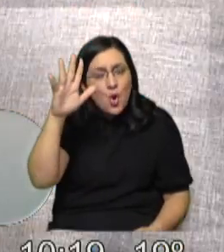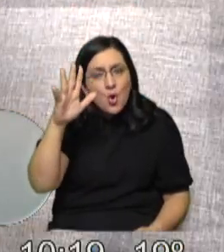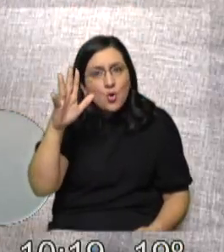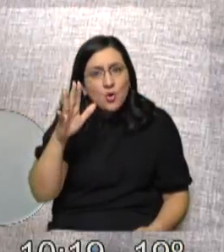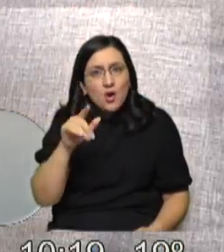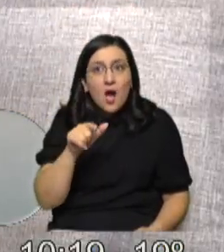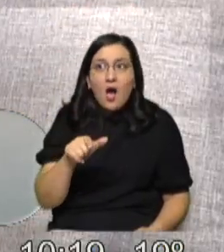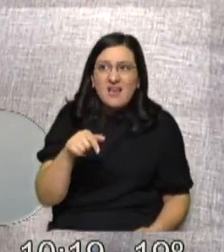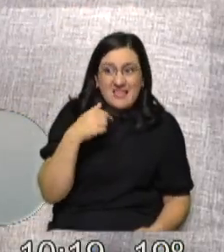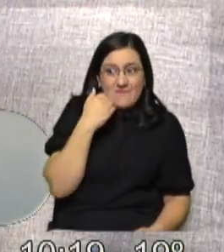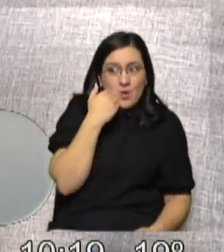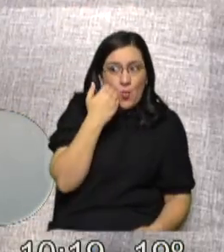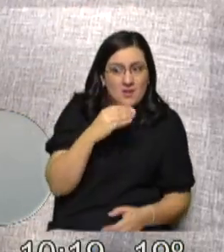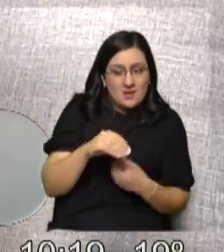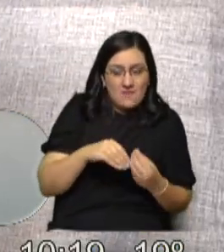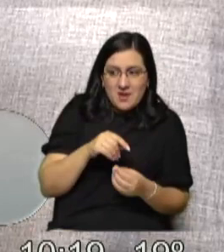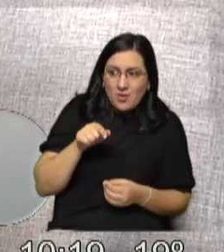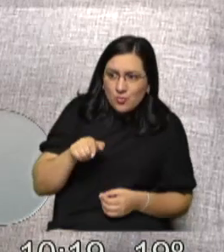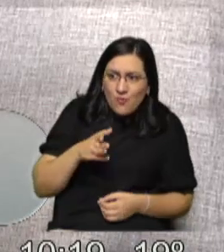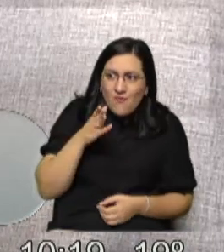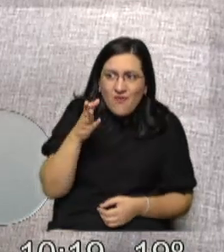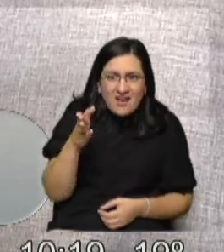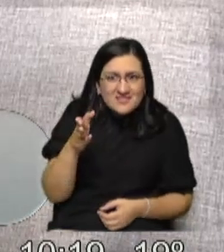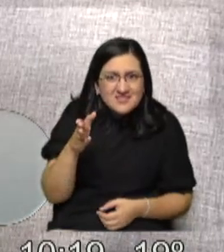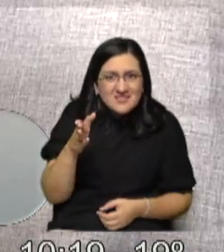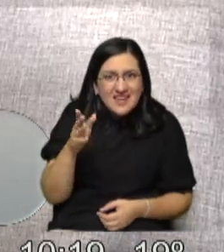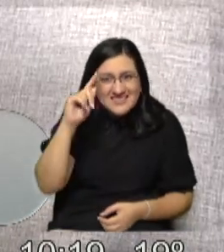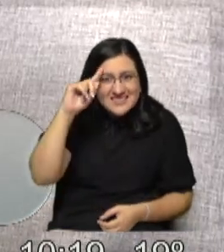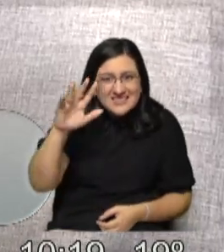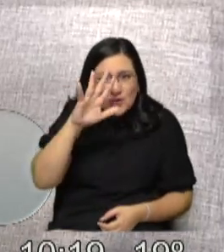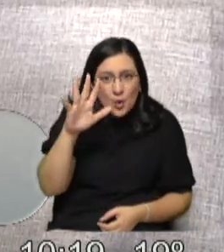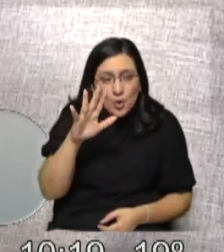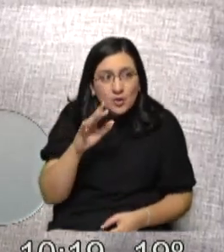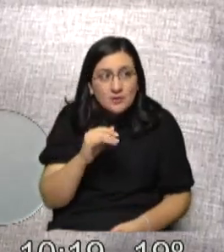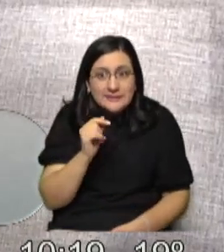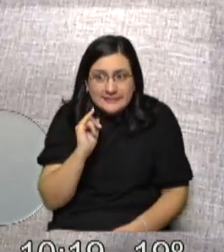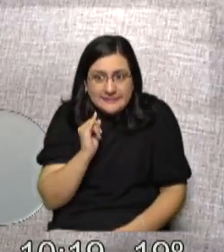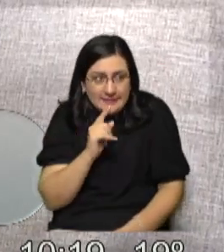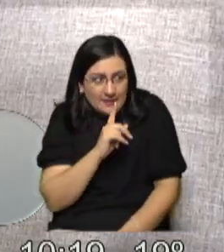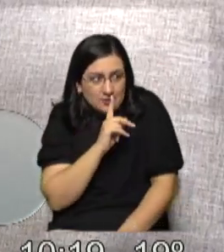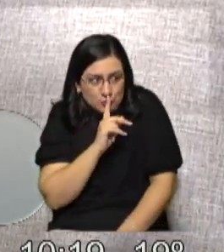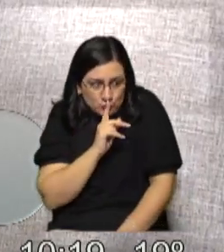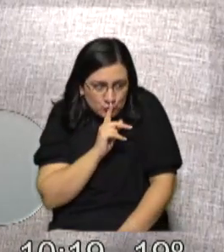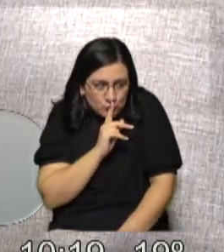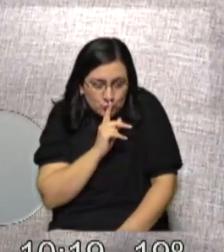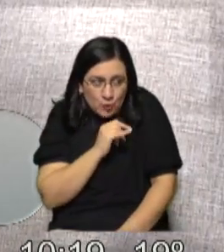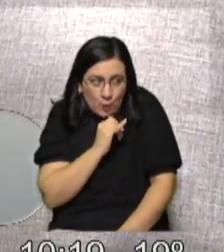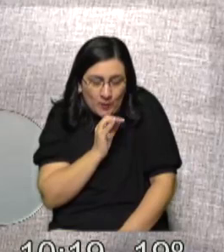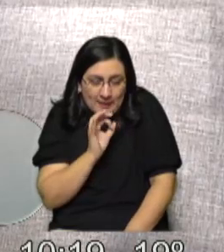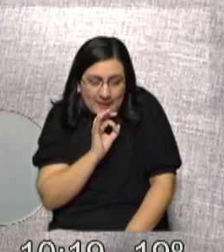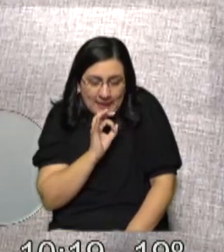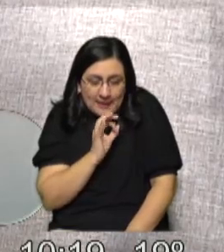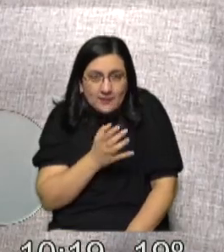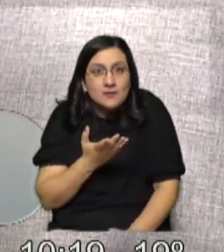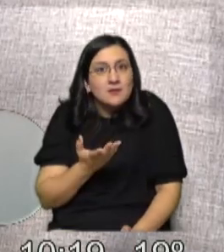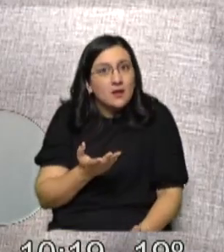la vergüenza de la familia, ¿no? No le contabas a demasiadas personas que estaba yendo a un espacio de estos. Creo